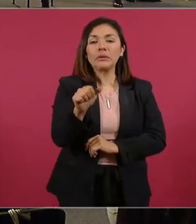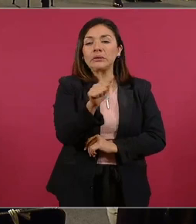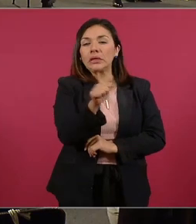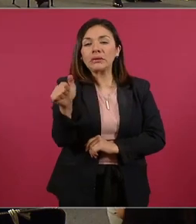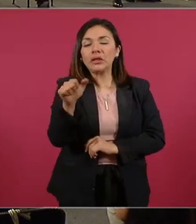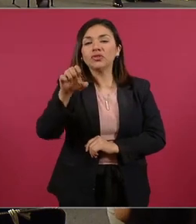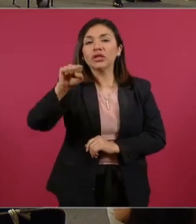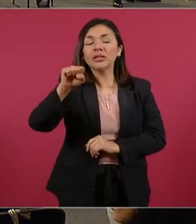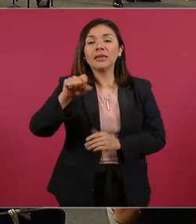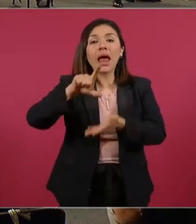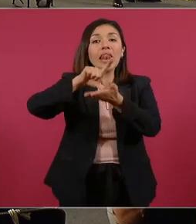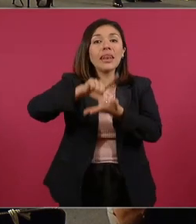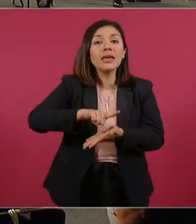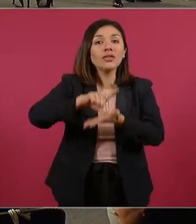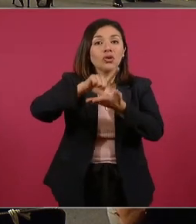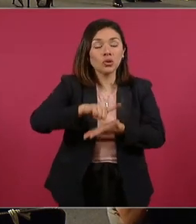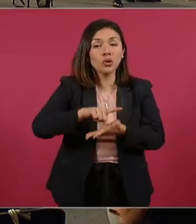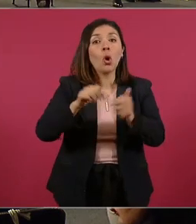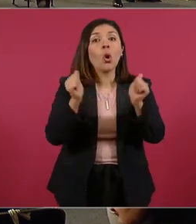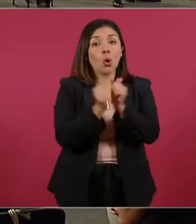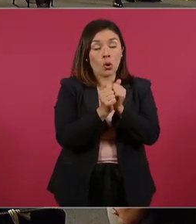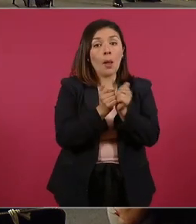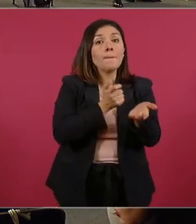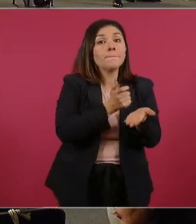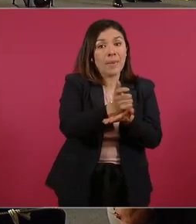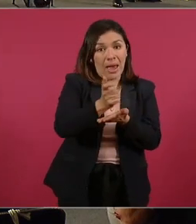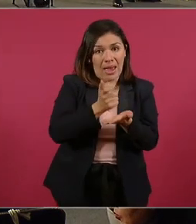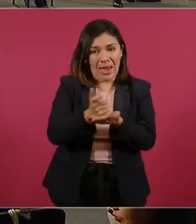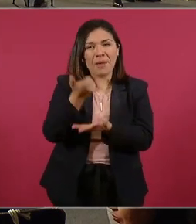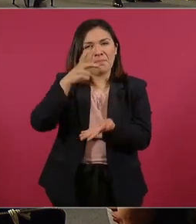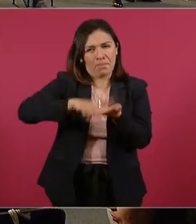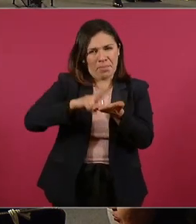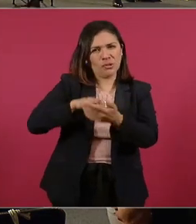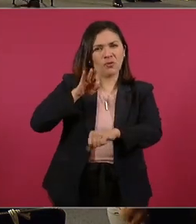249,660 litros. Pagamos a través de precios de garantía